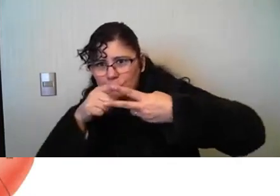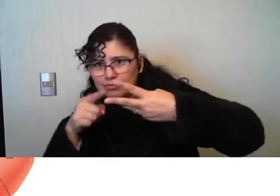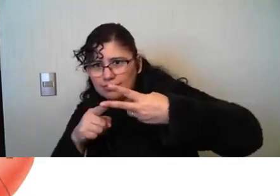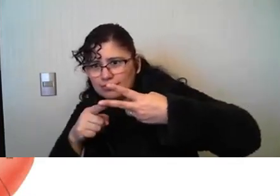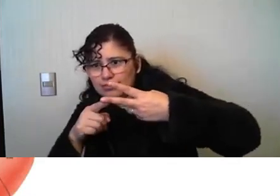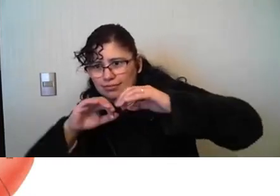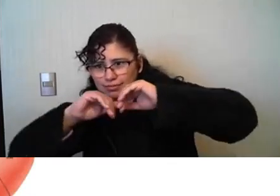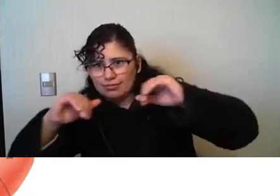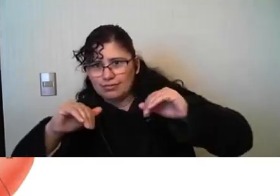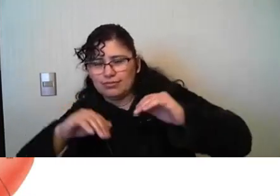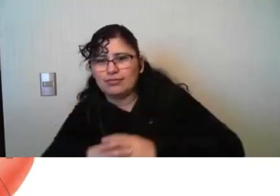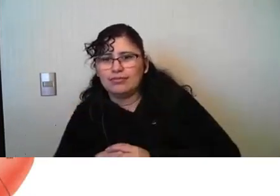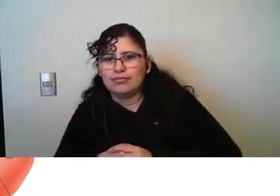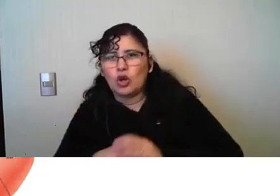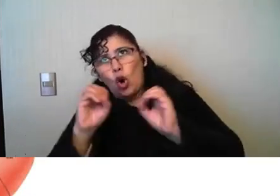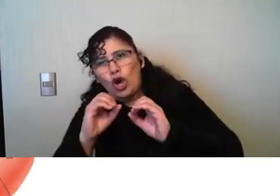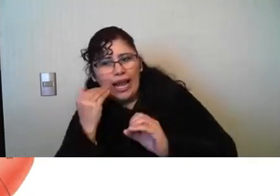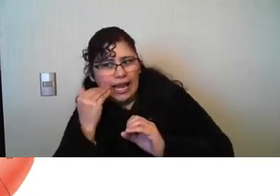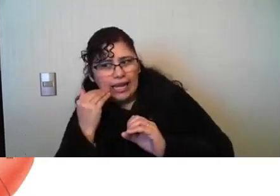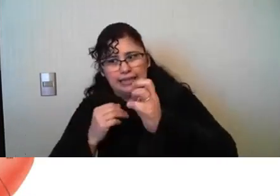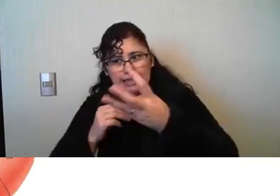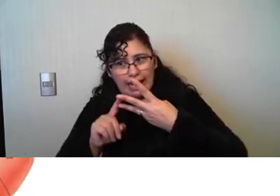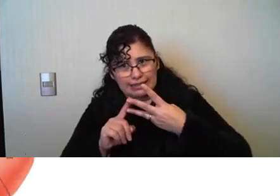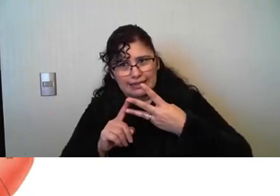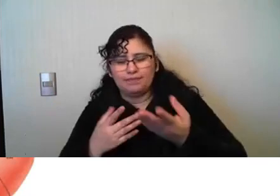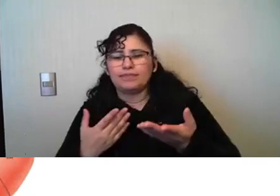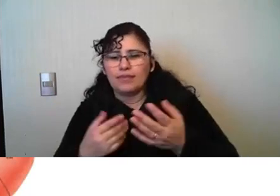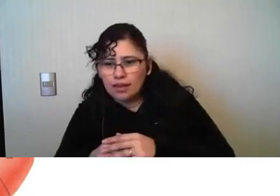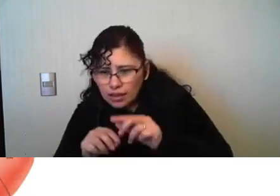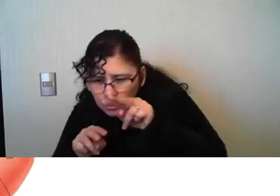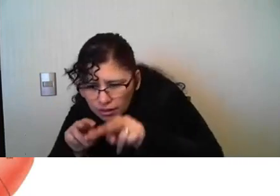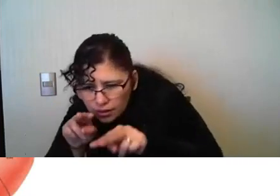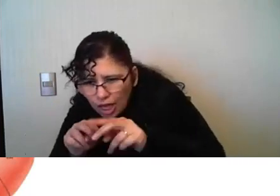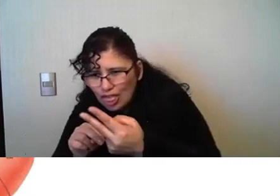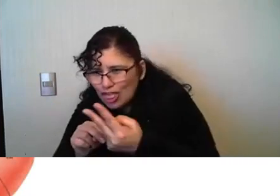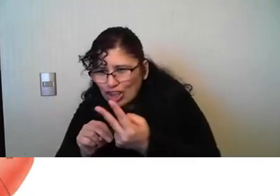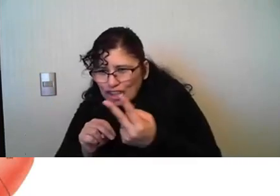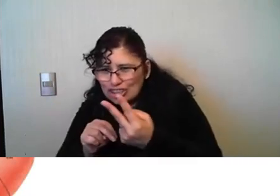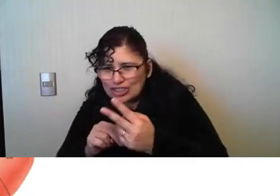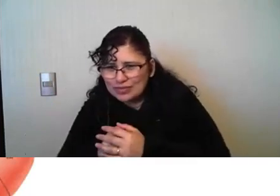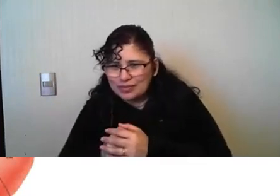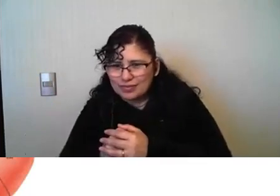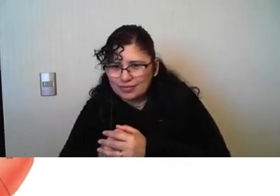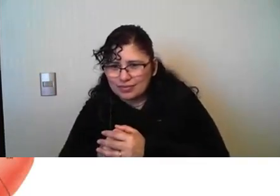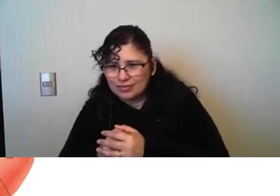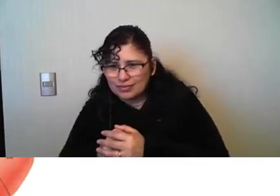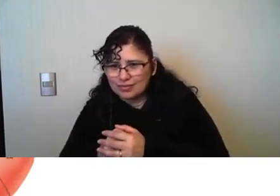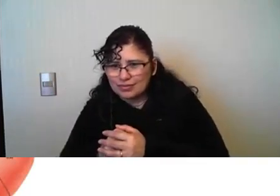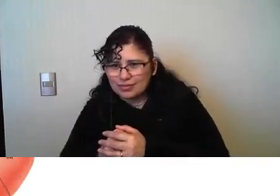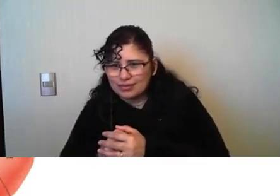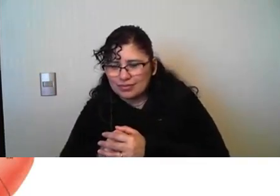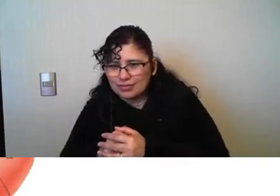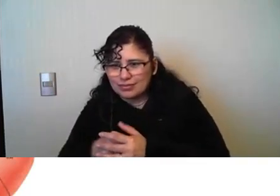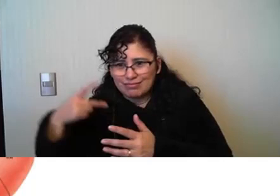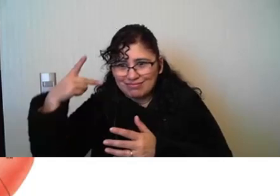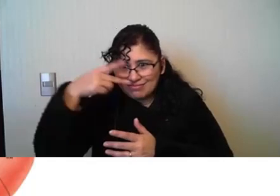una tercera. Aquí están las dos divisiones en este corte de tipo coronal. El ventral